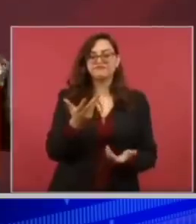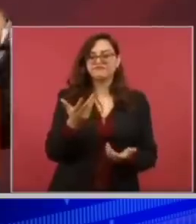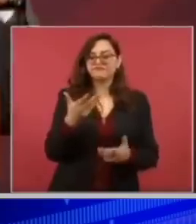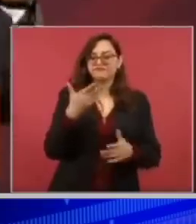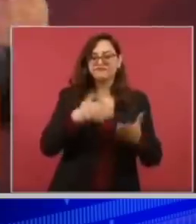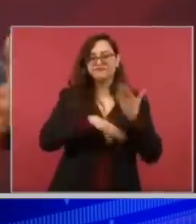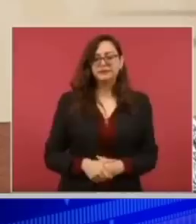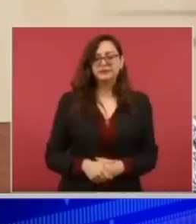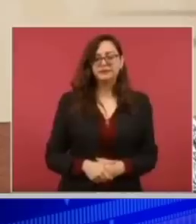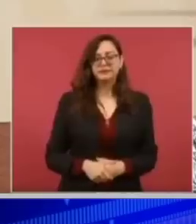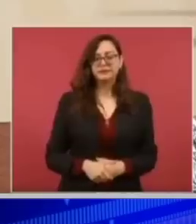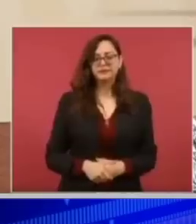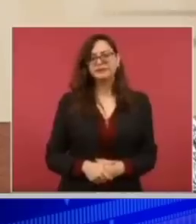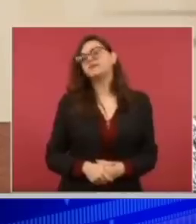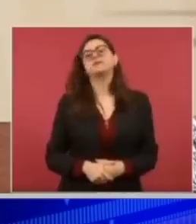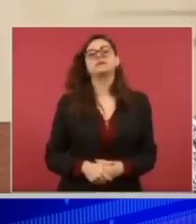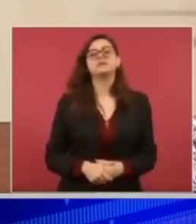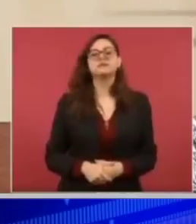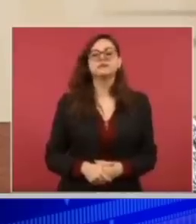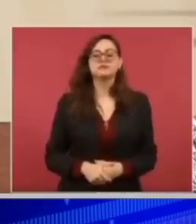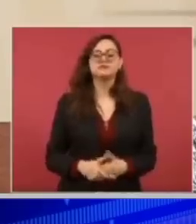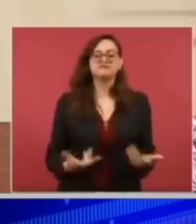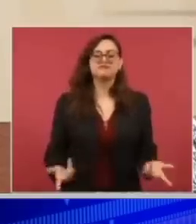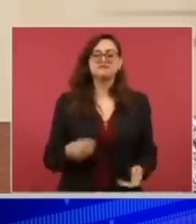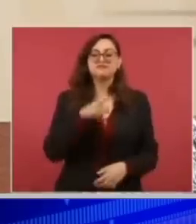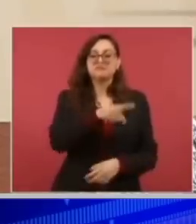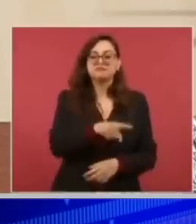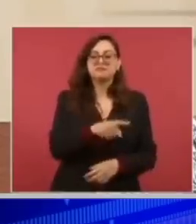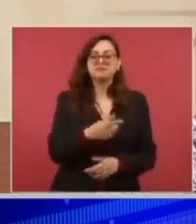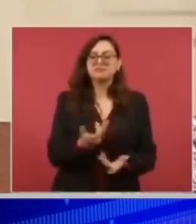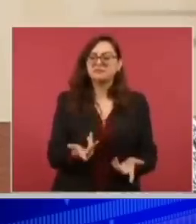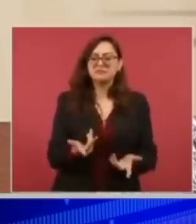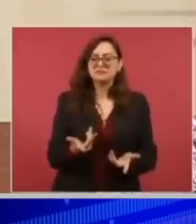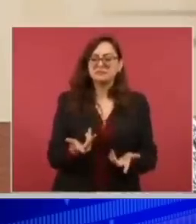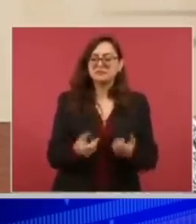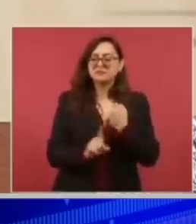atacándonos entonces están inflando no